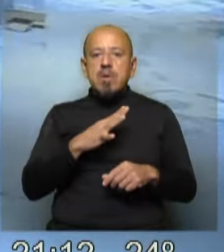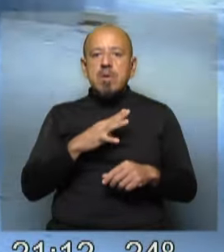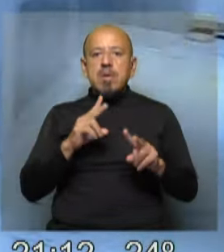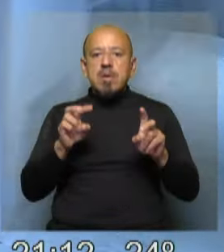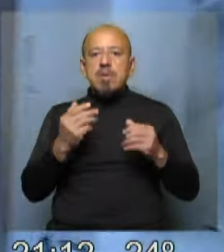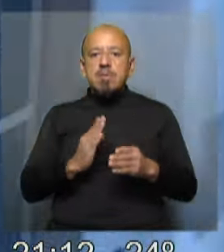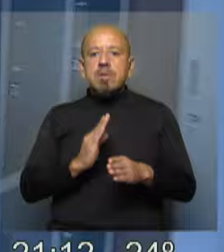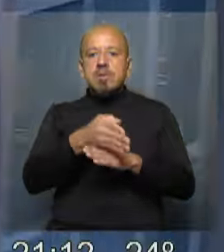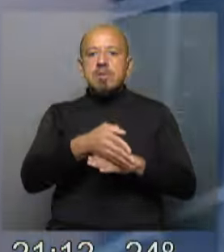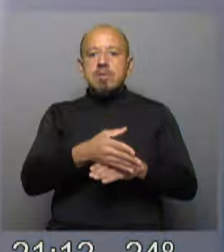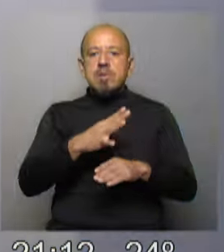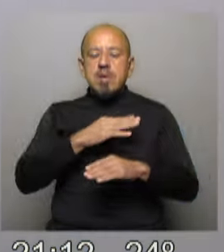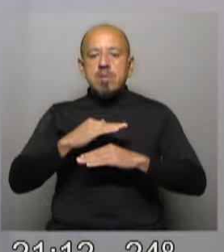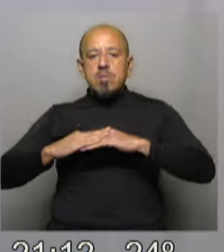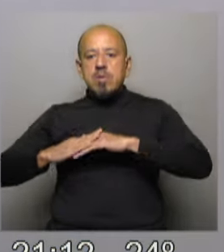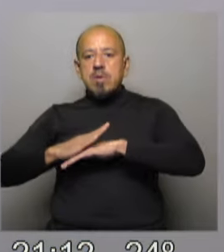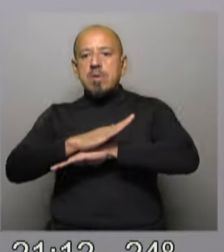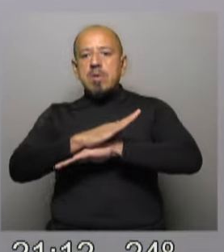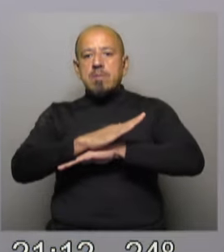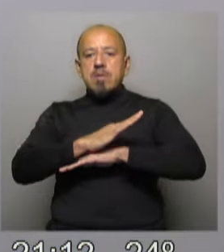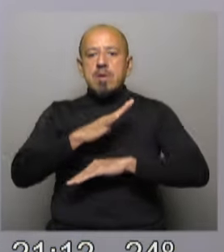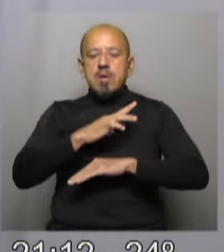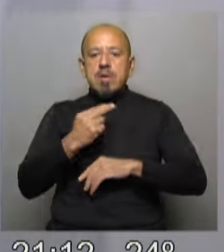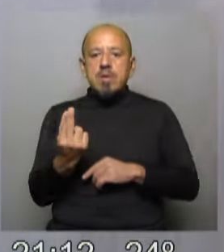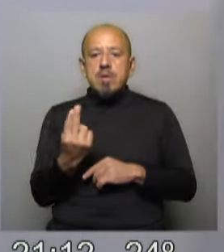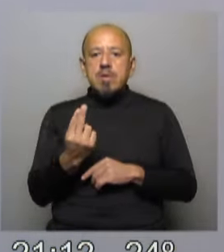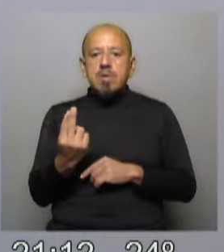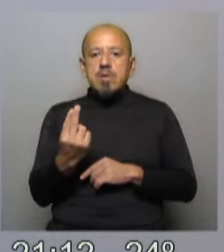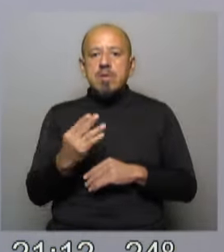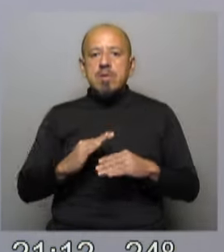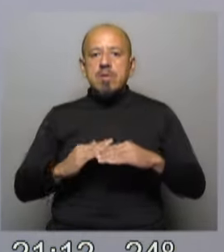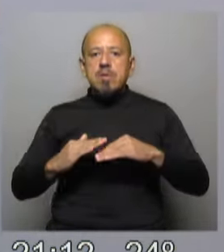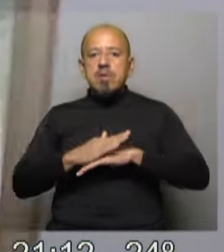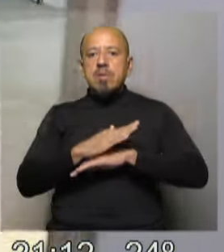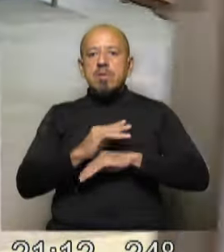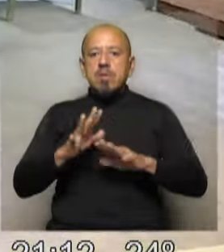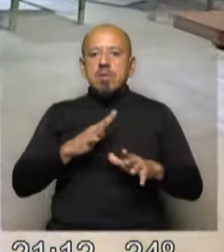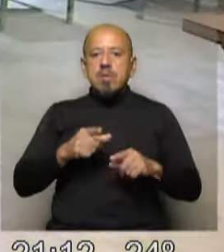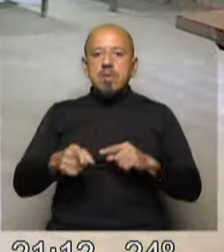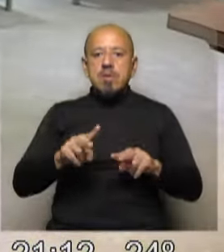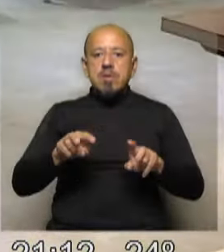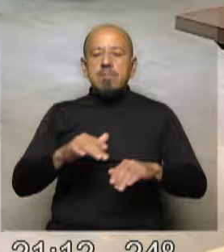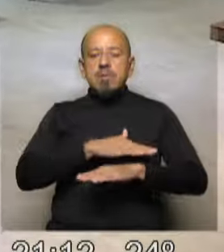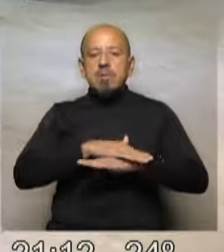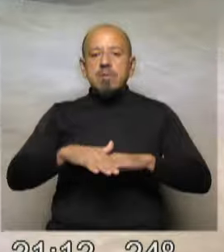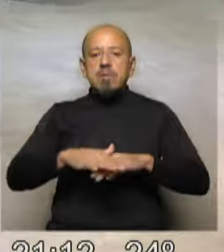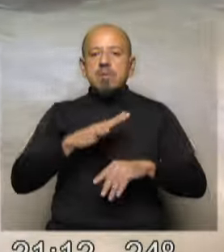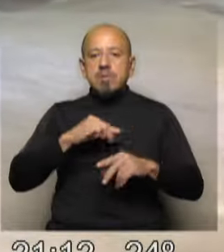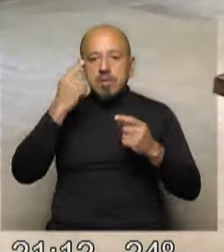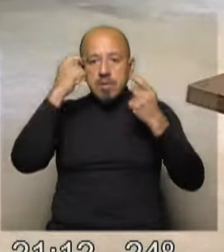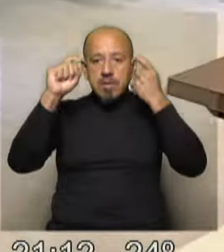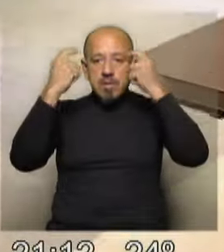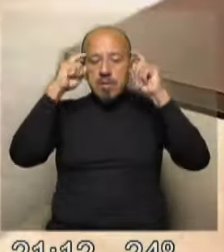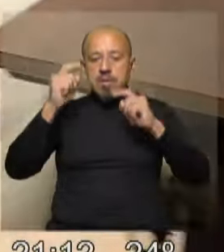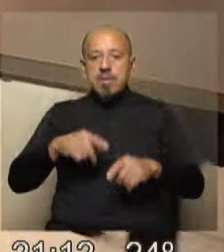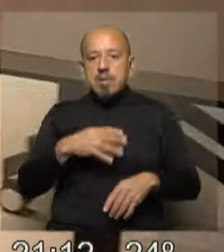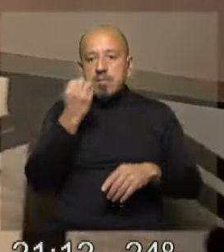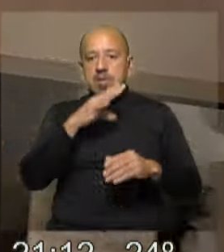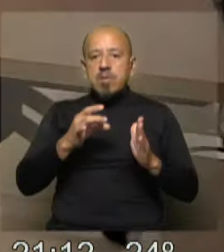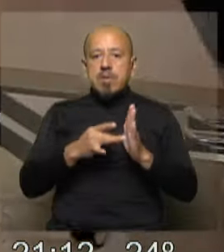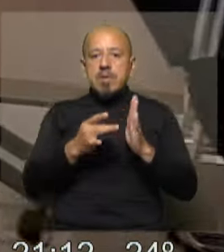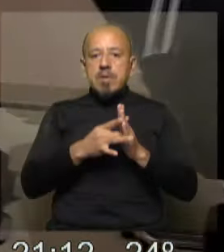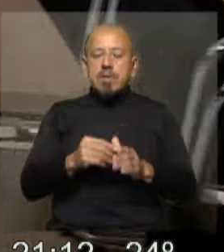accesibilidad. Hay una rampa de acceso, hay baño con accesibilidad, va a haber piso podotáctil también. también. Bueno, la idea es brindarle las mejores condiciones a